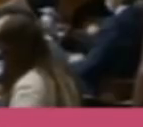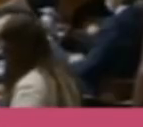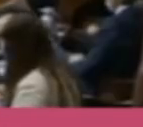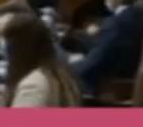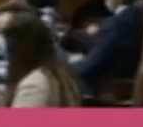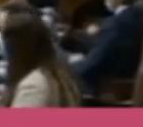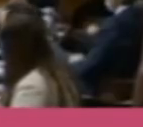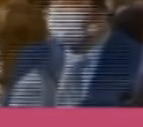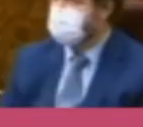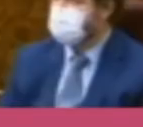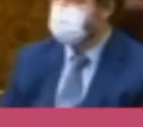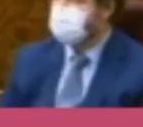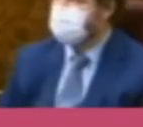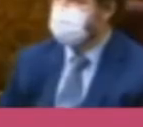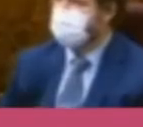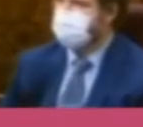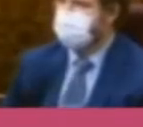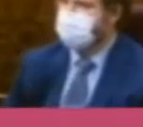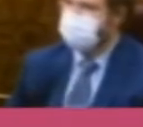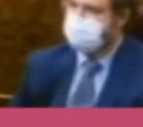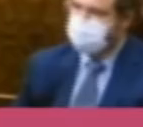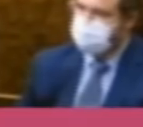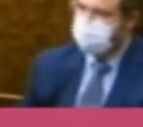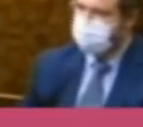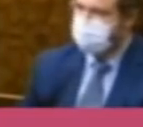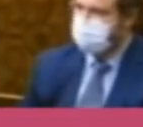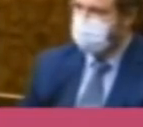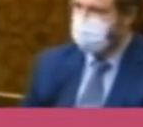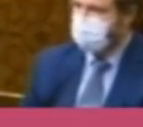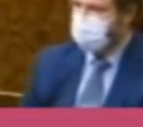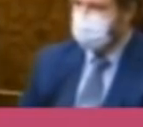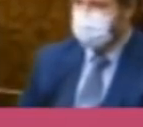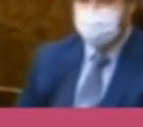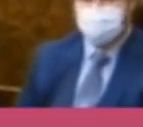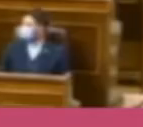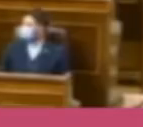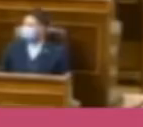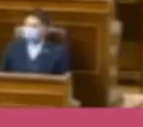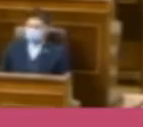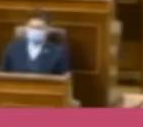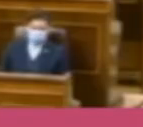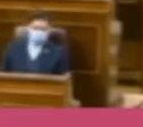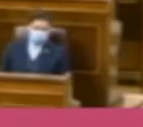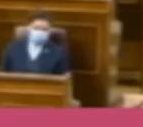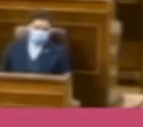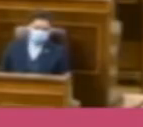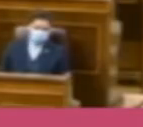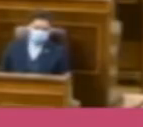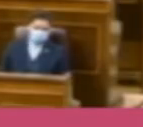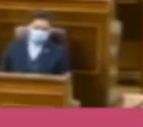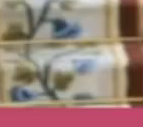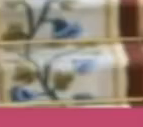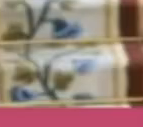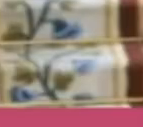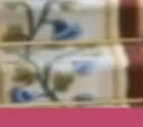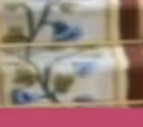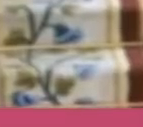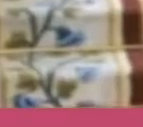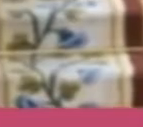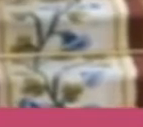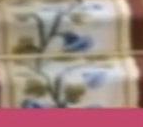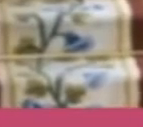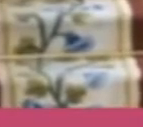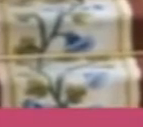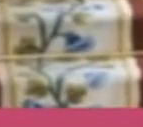usufructuar el conjunto del voto del centro-derecha como en su día hizo Aznar o en su día hizo Rajoy. En consecuencia, la estrategia lógica del Partido